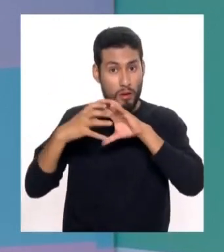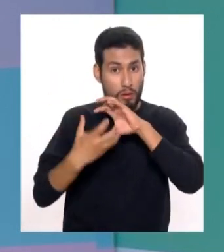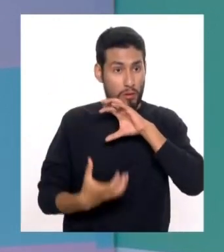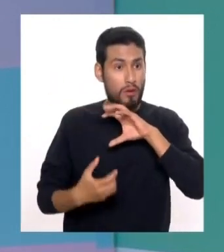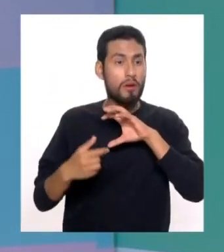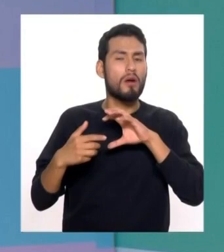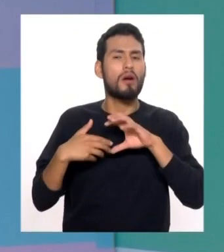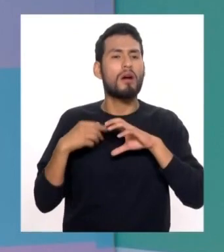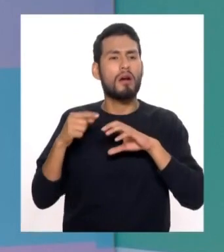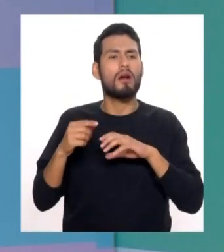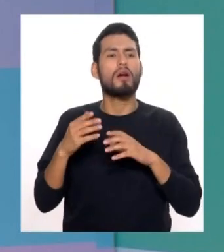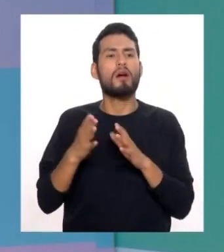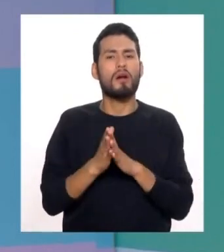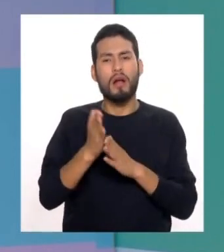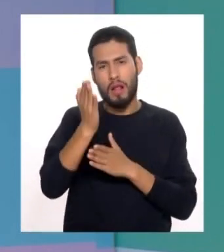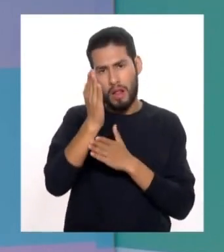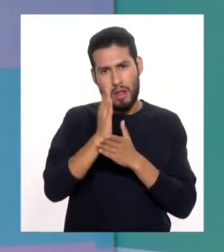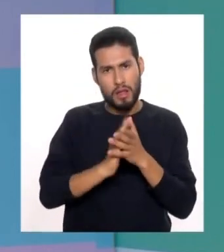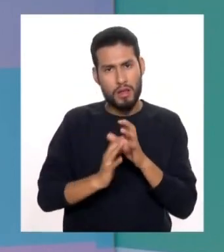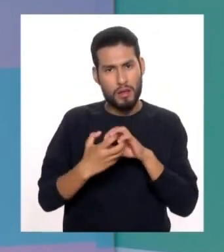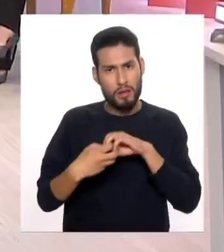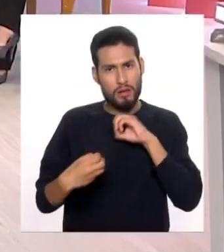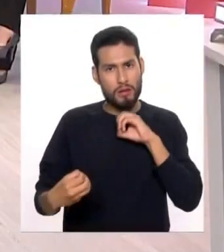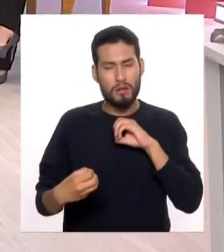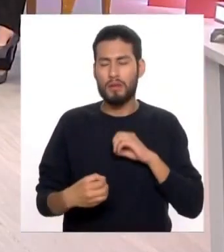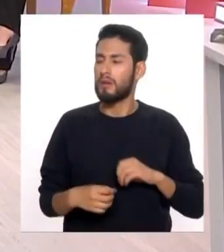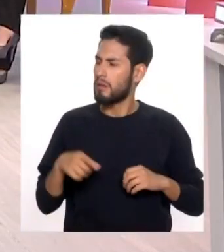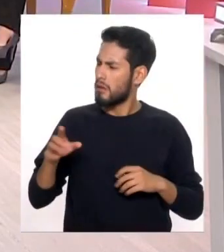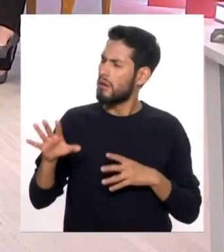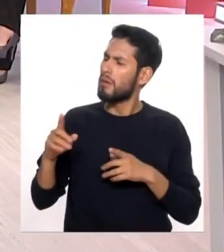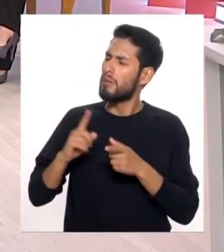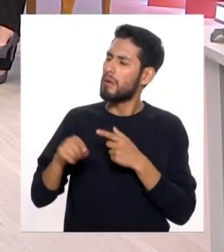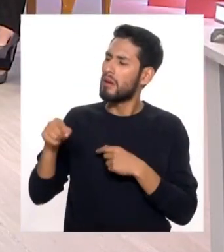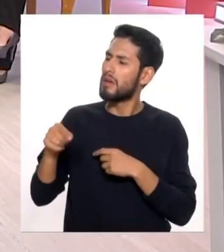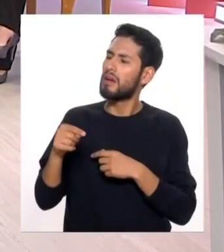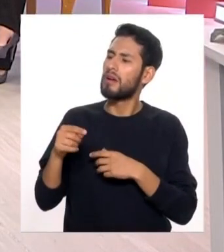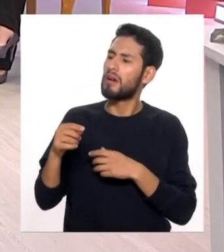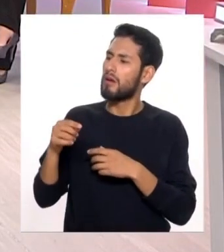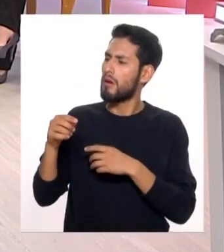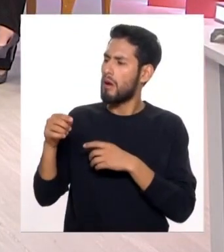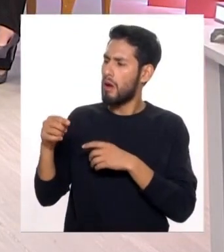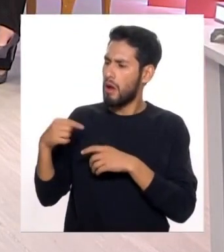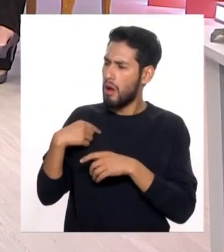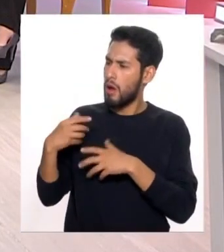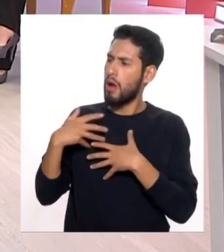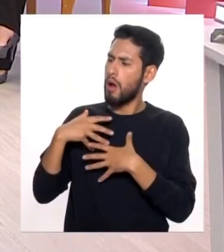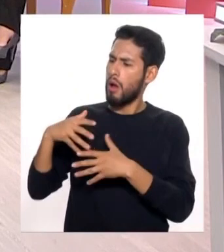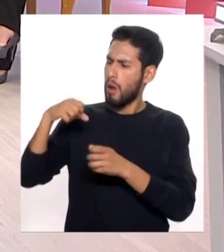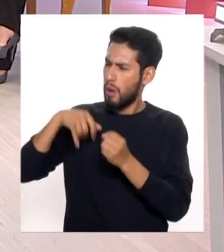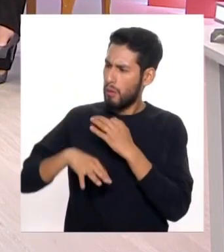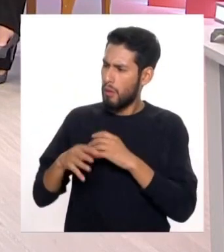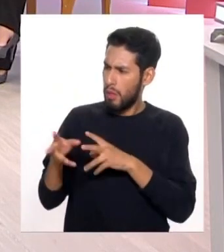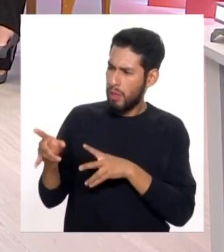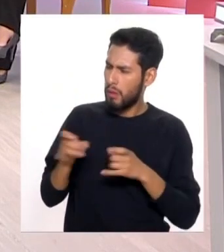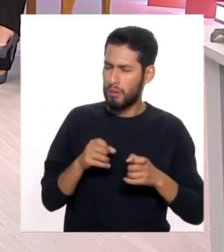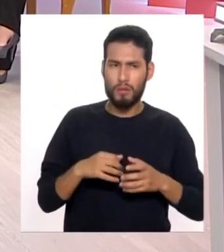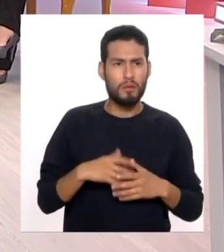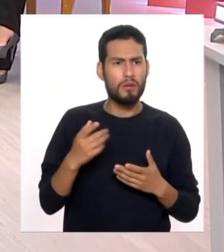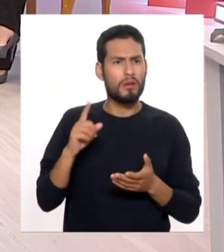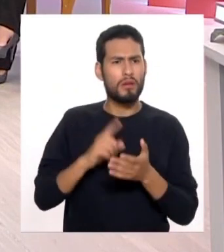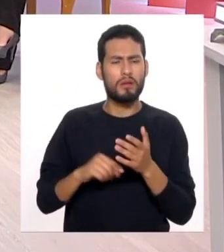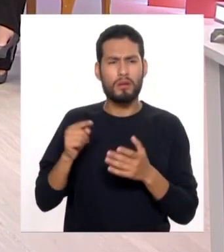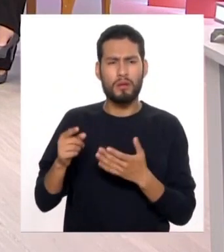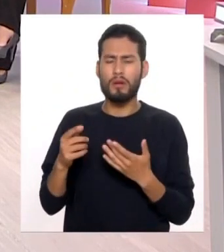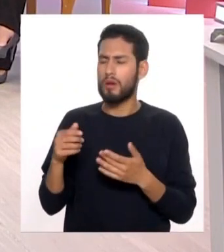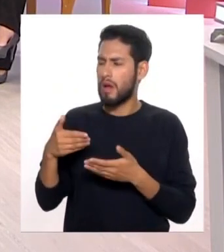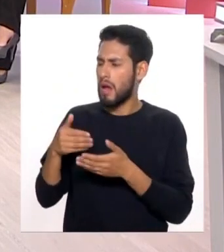y realizamos la ablación láser de los mismos. Pero acá el problema es cuando uno le quita circulación al otro. O sea, correcto. Como quien se dice uno, le quita